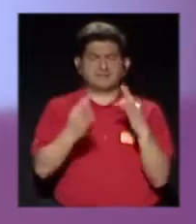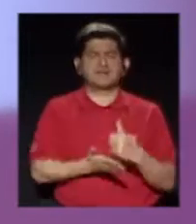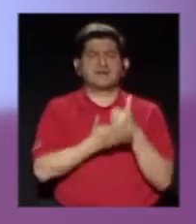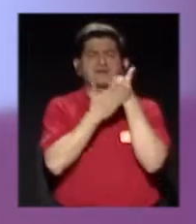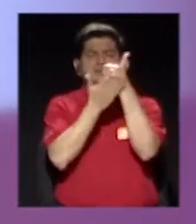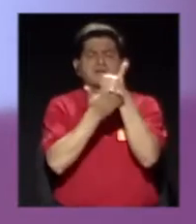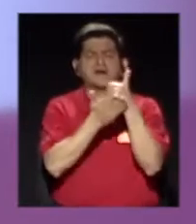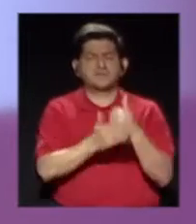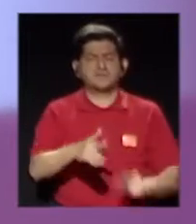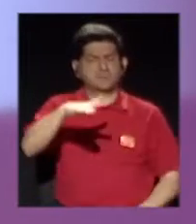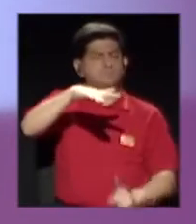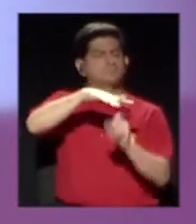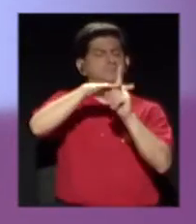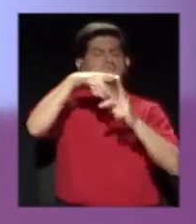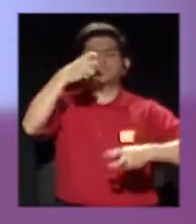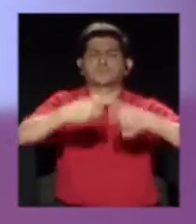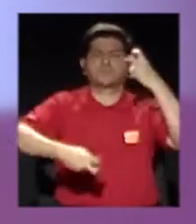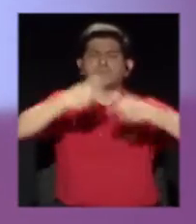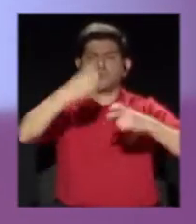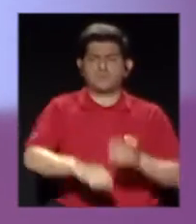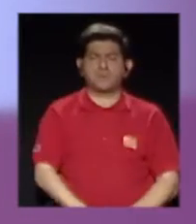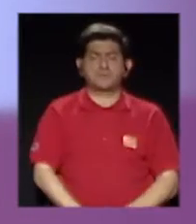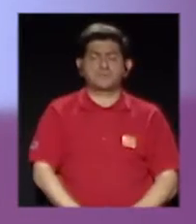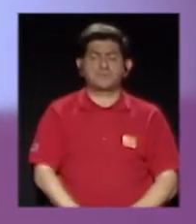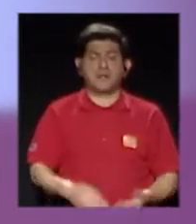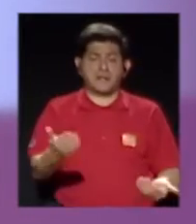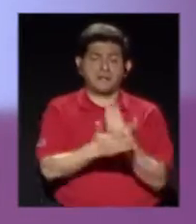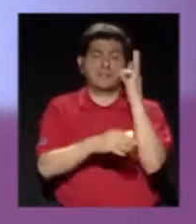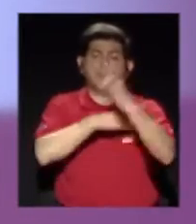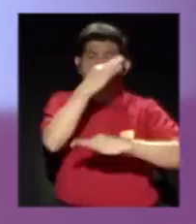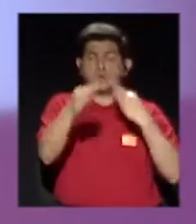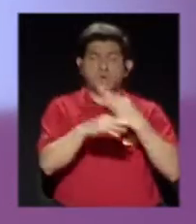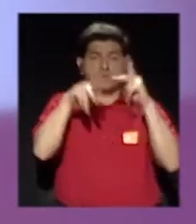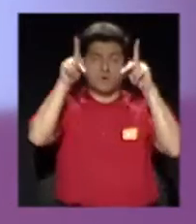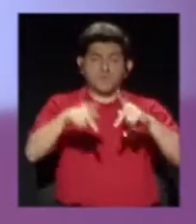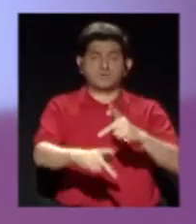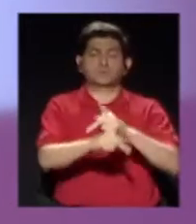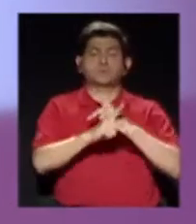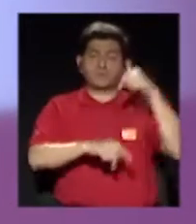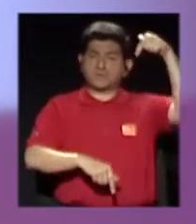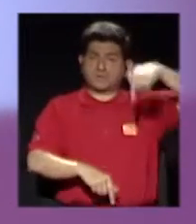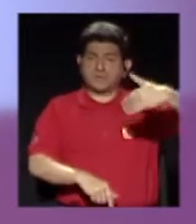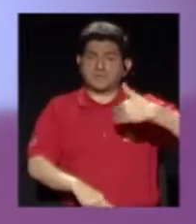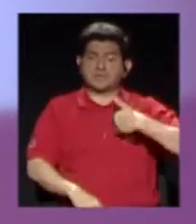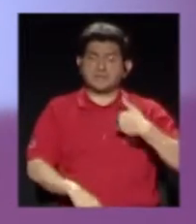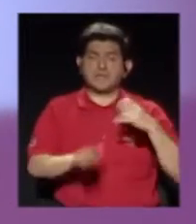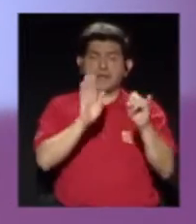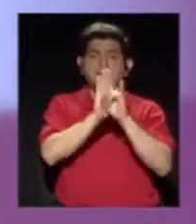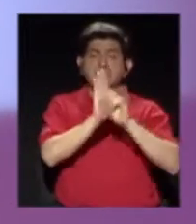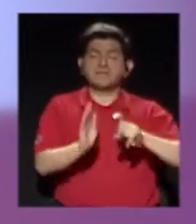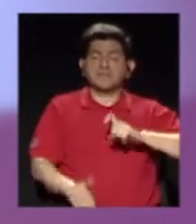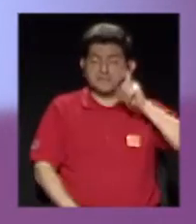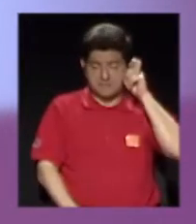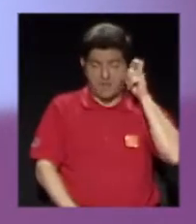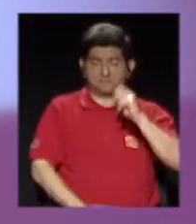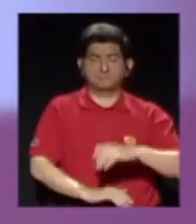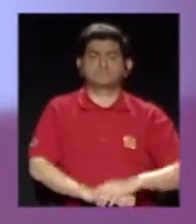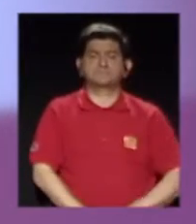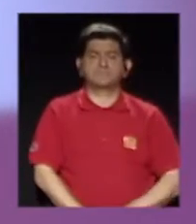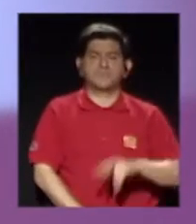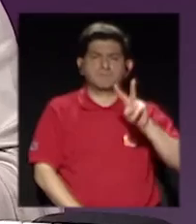con visibilizar este problema que es de nuevo tipo porque el refugiado de hoy tiene identidad de género